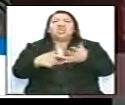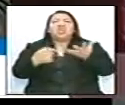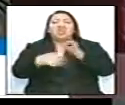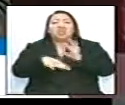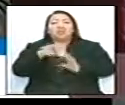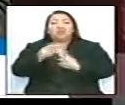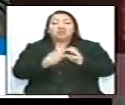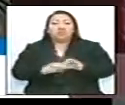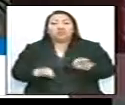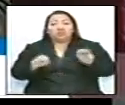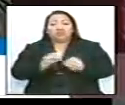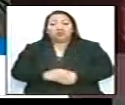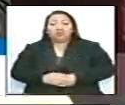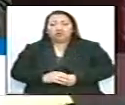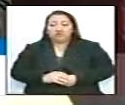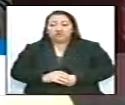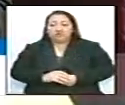están